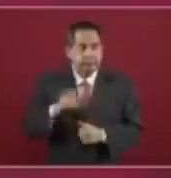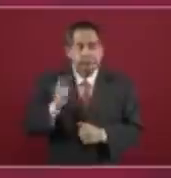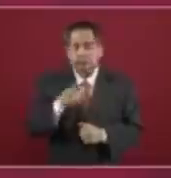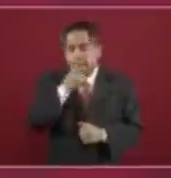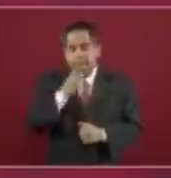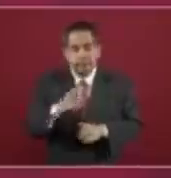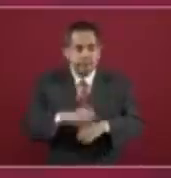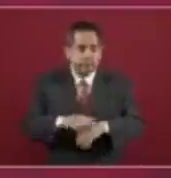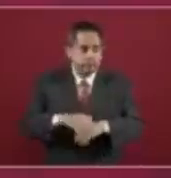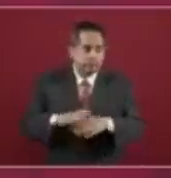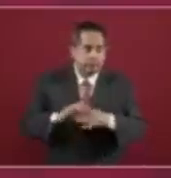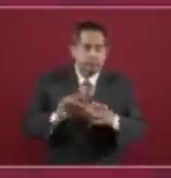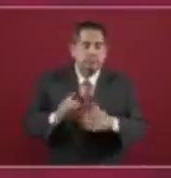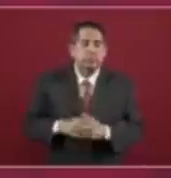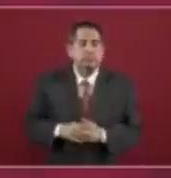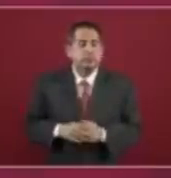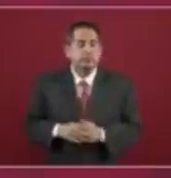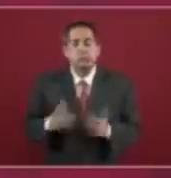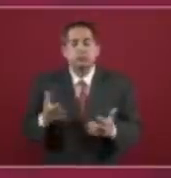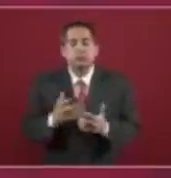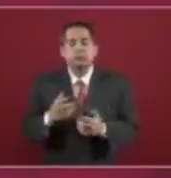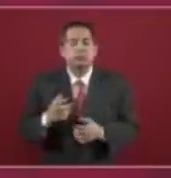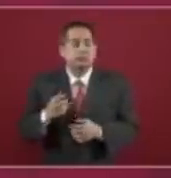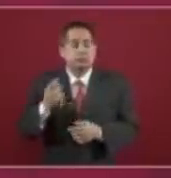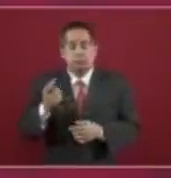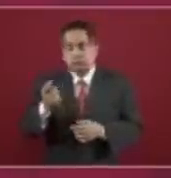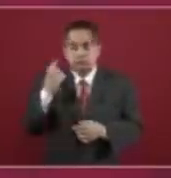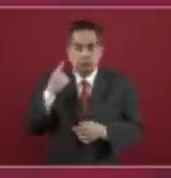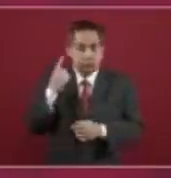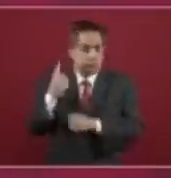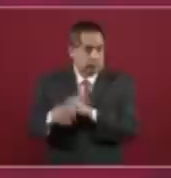decirles que se ejercieron el año pasado